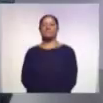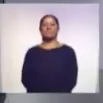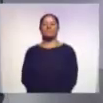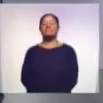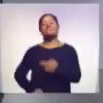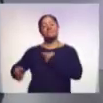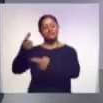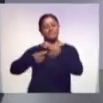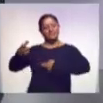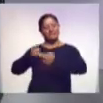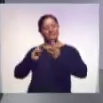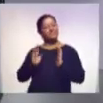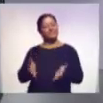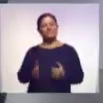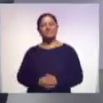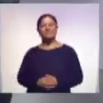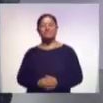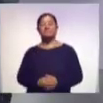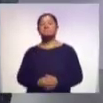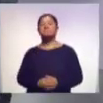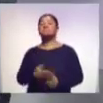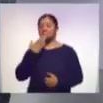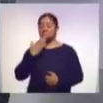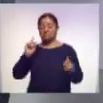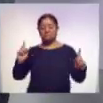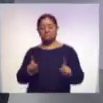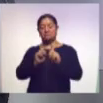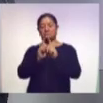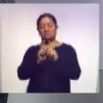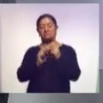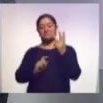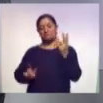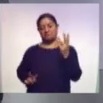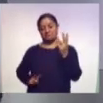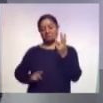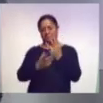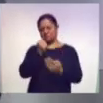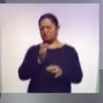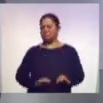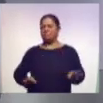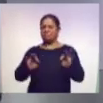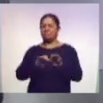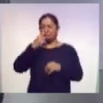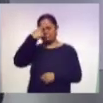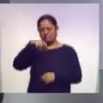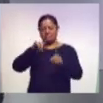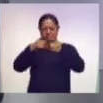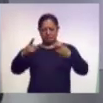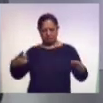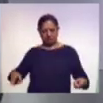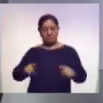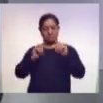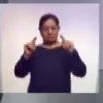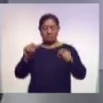Estamos de regreso y mire, una adecuada relación entre los poderes es vital para el desarrollo de Tlaxcala. Así lo